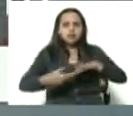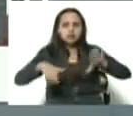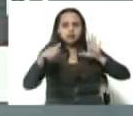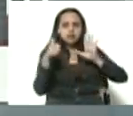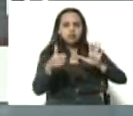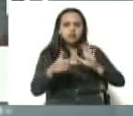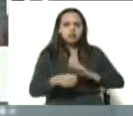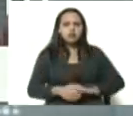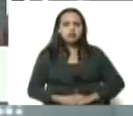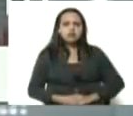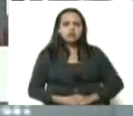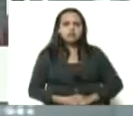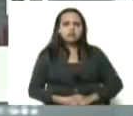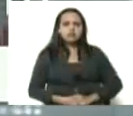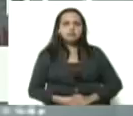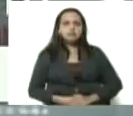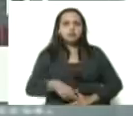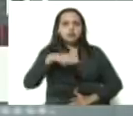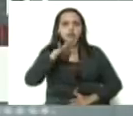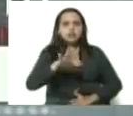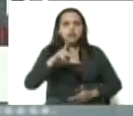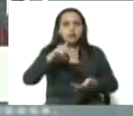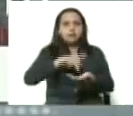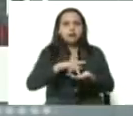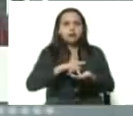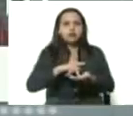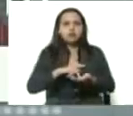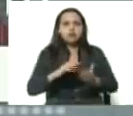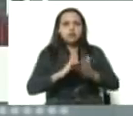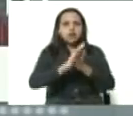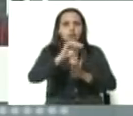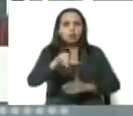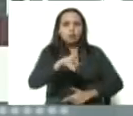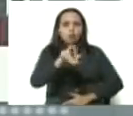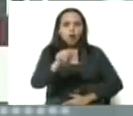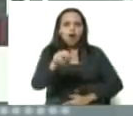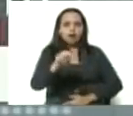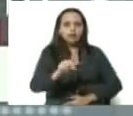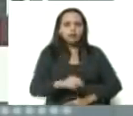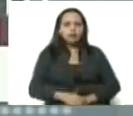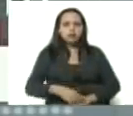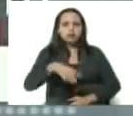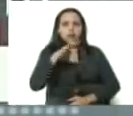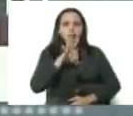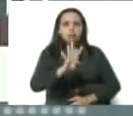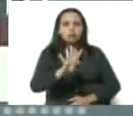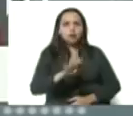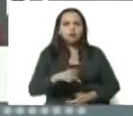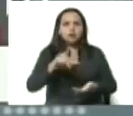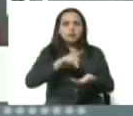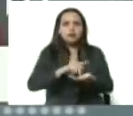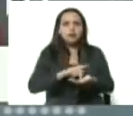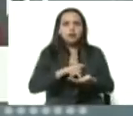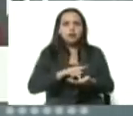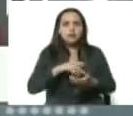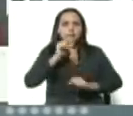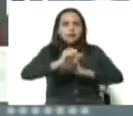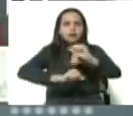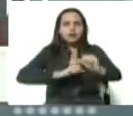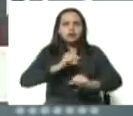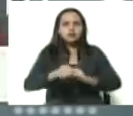casos, 5 casos en la parroquia San Juan, 4 casos en El